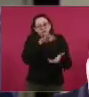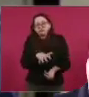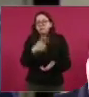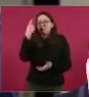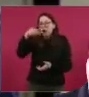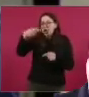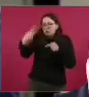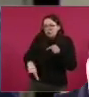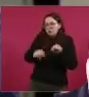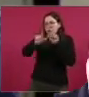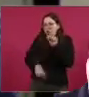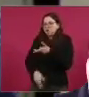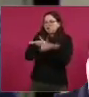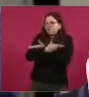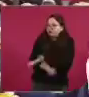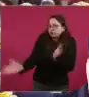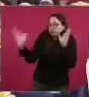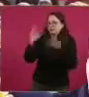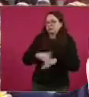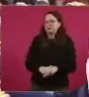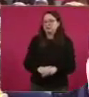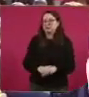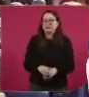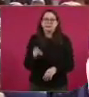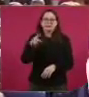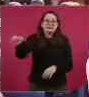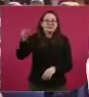el instituto. Y así se llama. Y